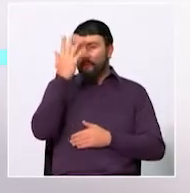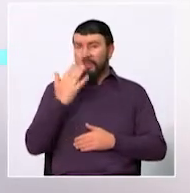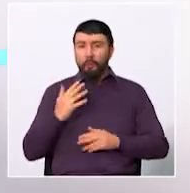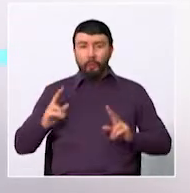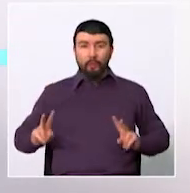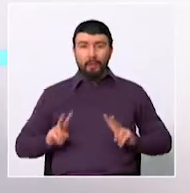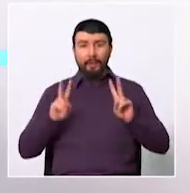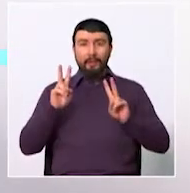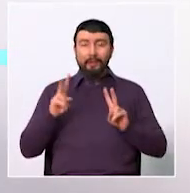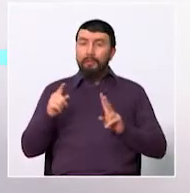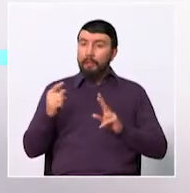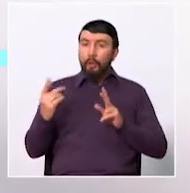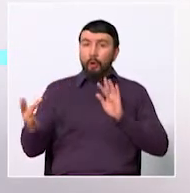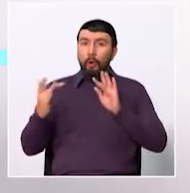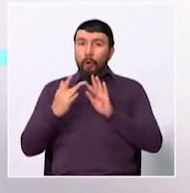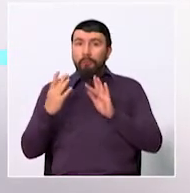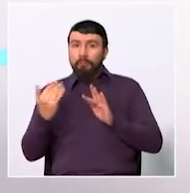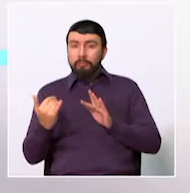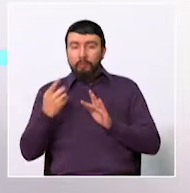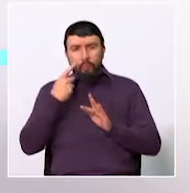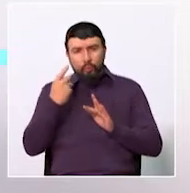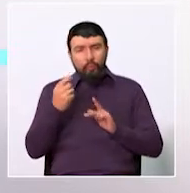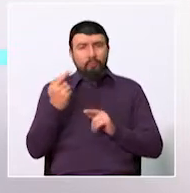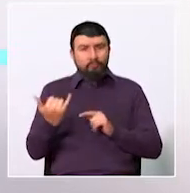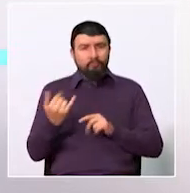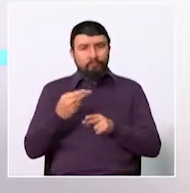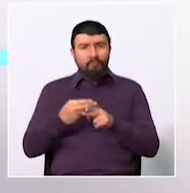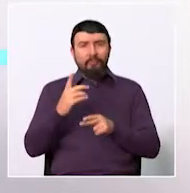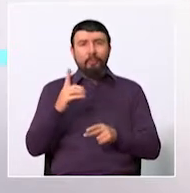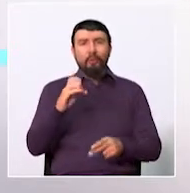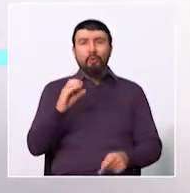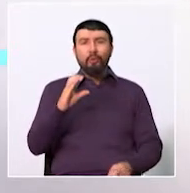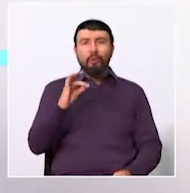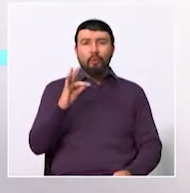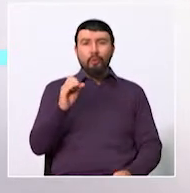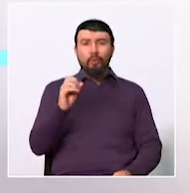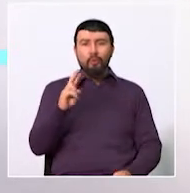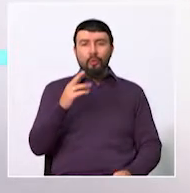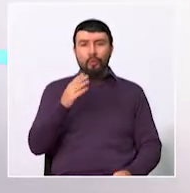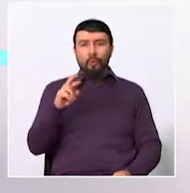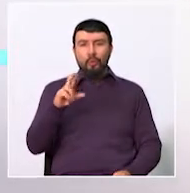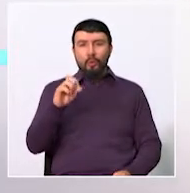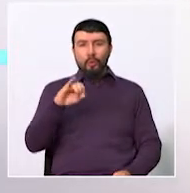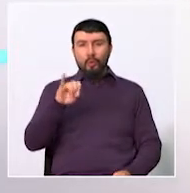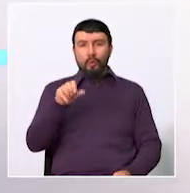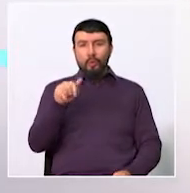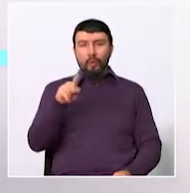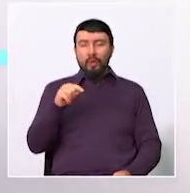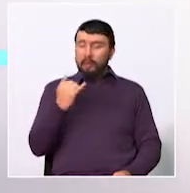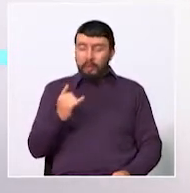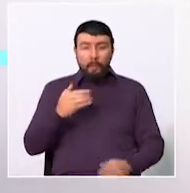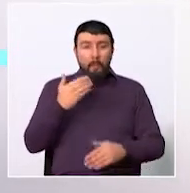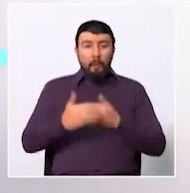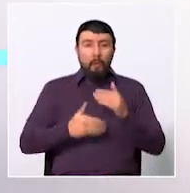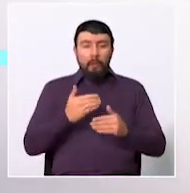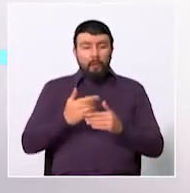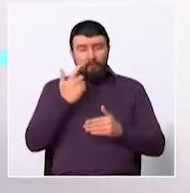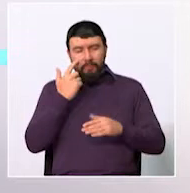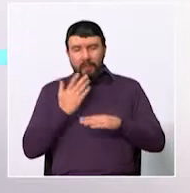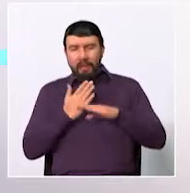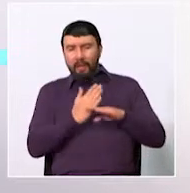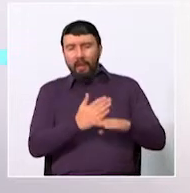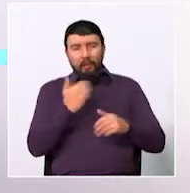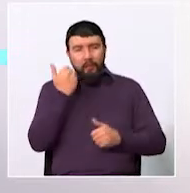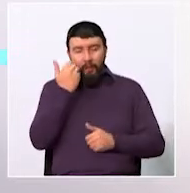estamos conectados buscando torroja si queremos es hacer un proceso preventivo la la finalidad este programa